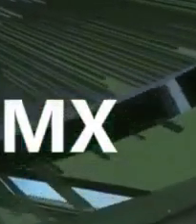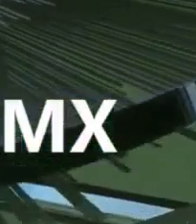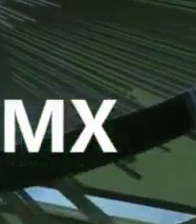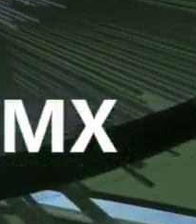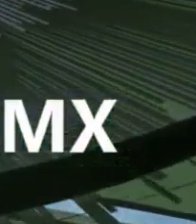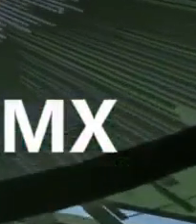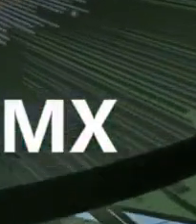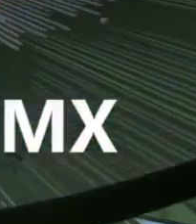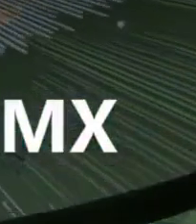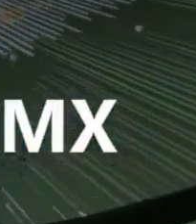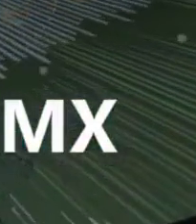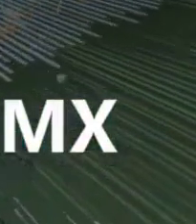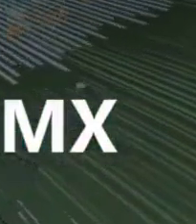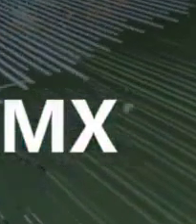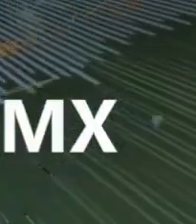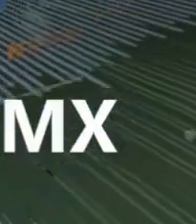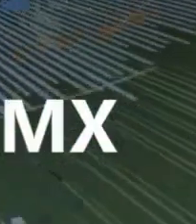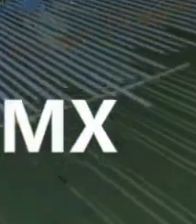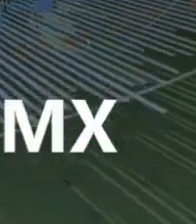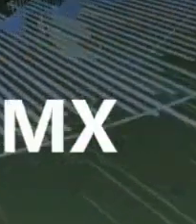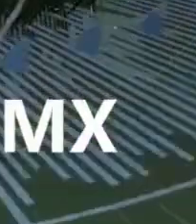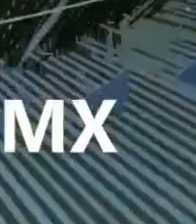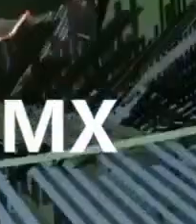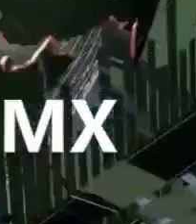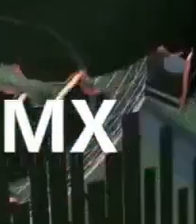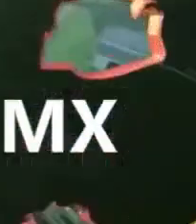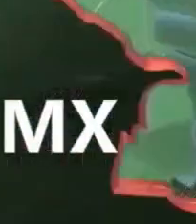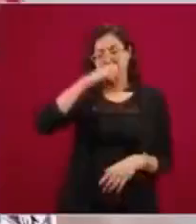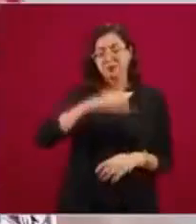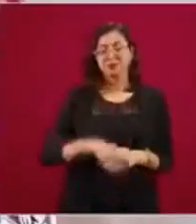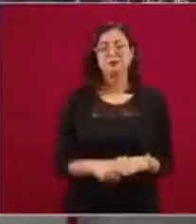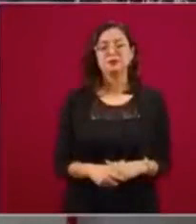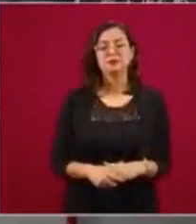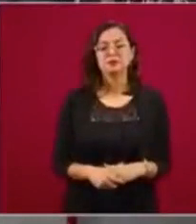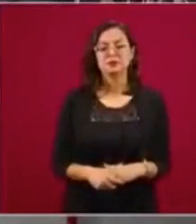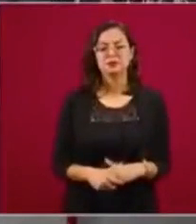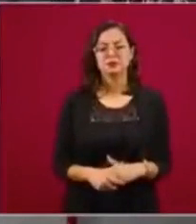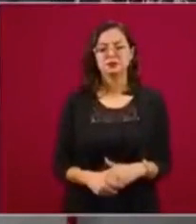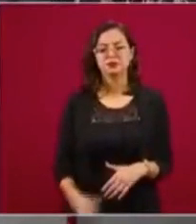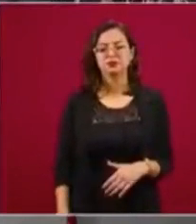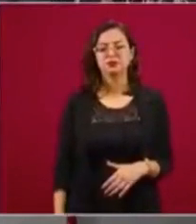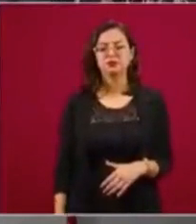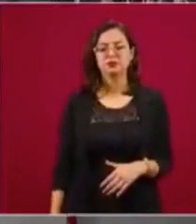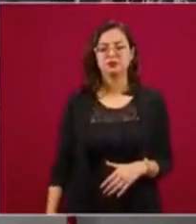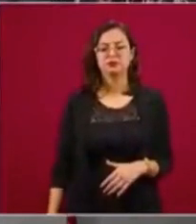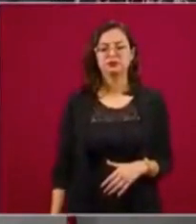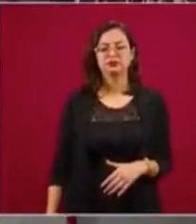Hidalgo Noticias MX, el canal informativo.